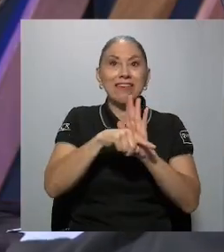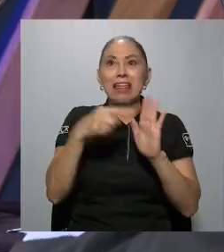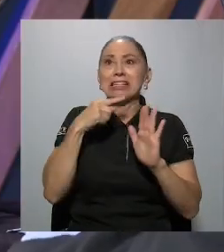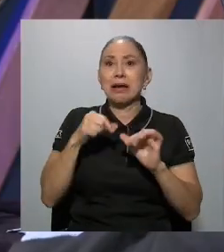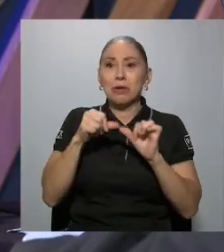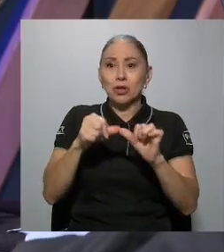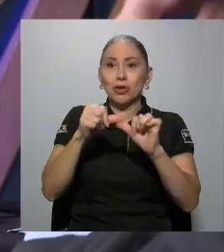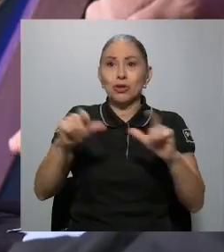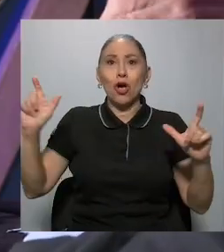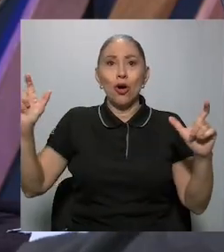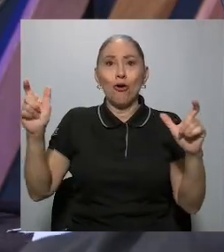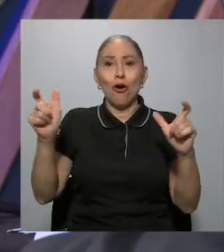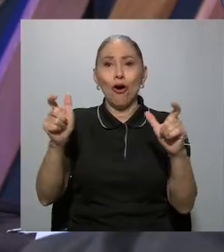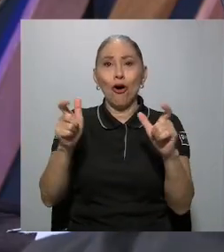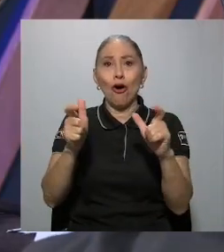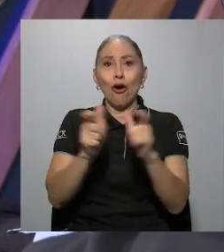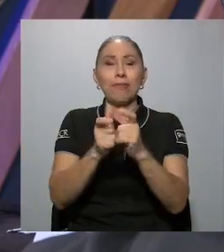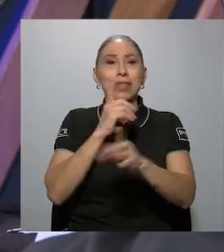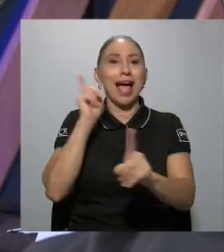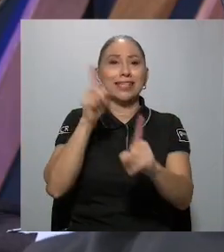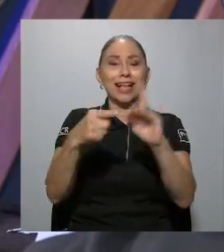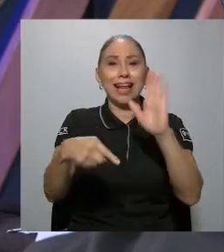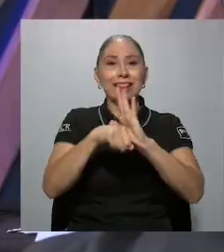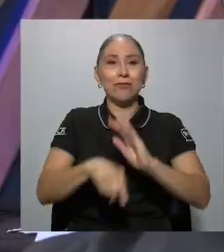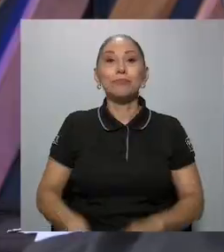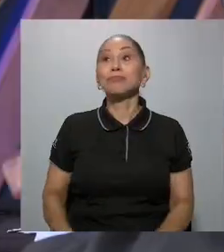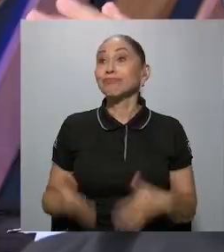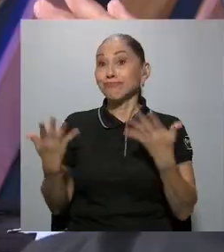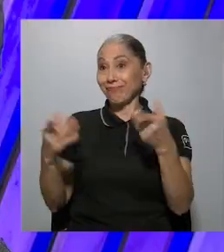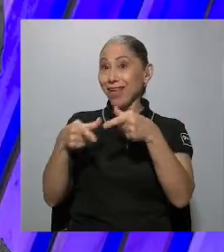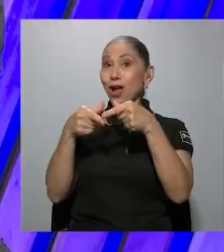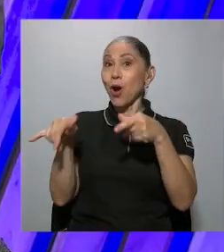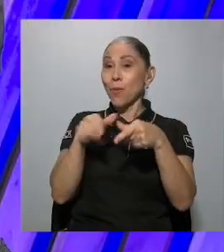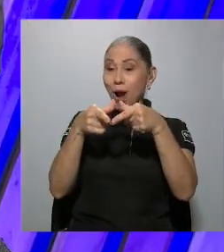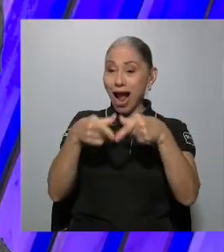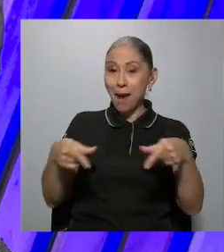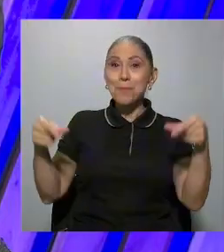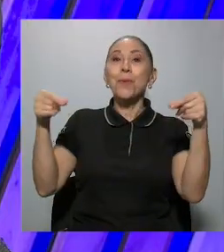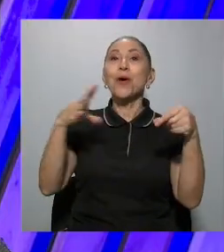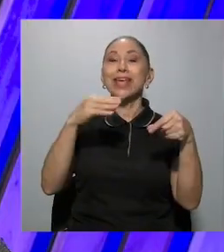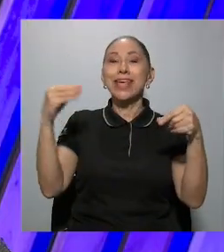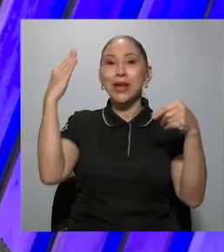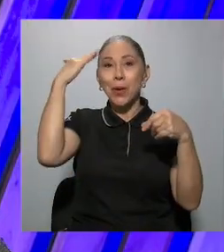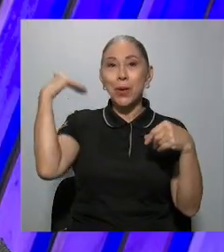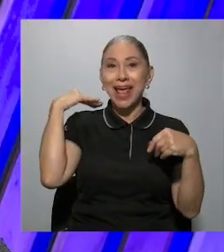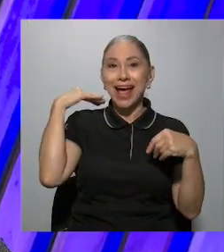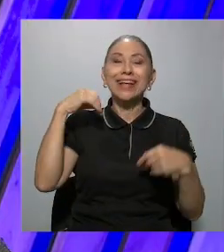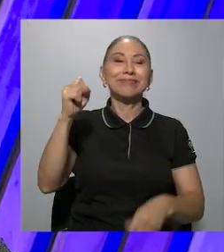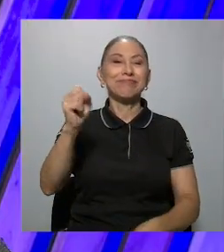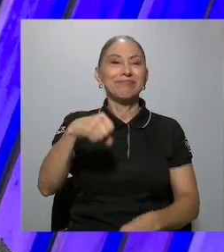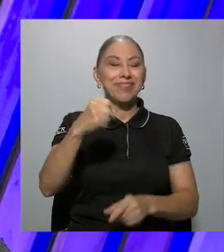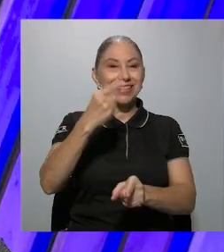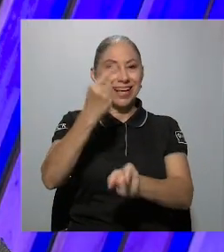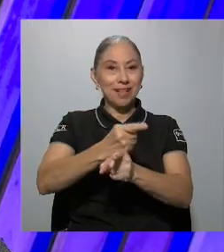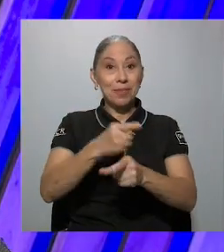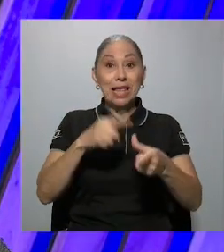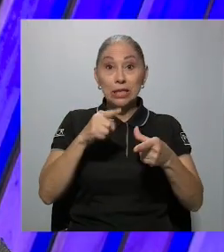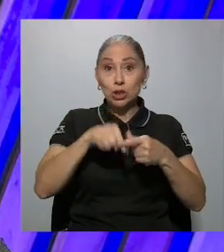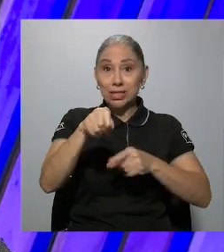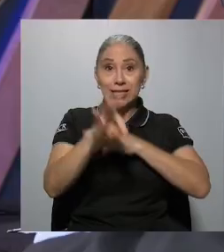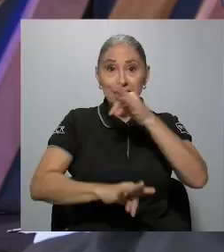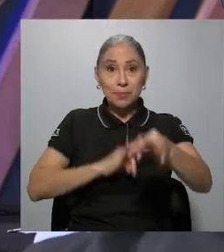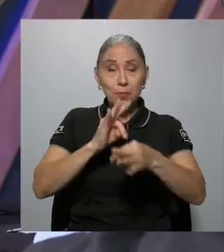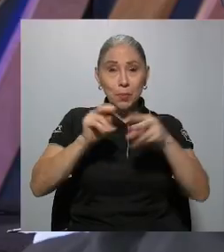decían, va a seguir bajando y bajando y bajando y vamos a estar en un negativo. Japón y Corea. Exactamente. Entonces, en este